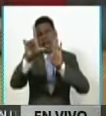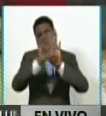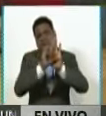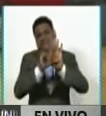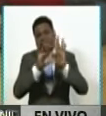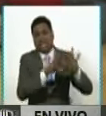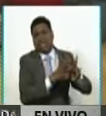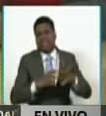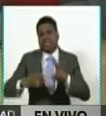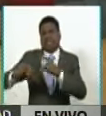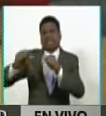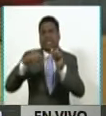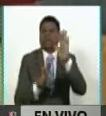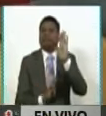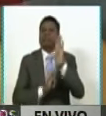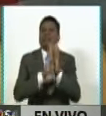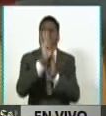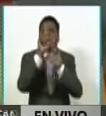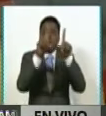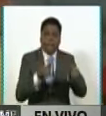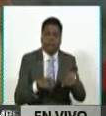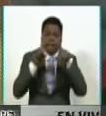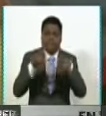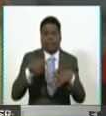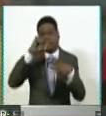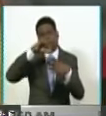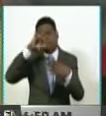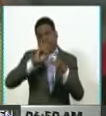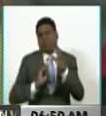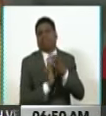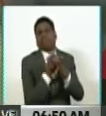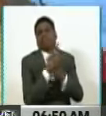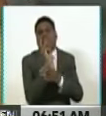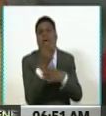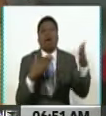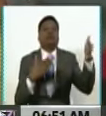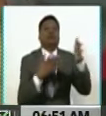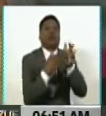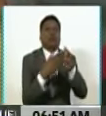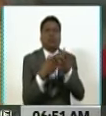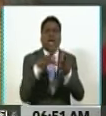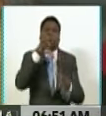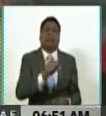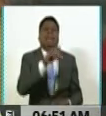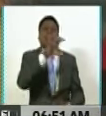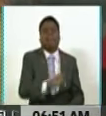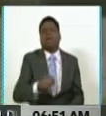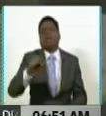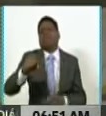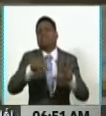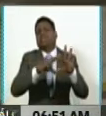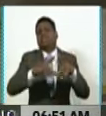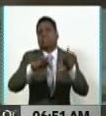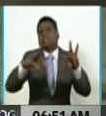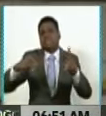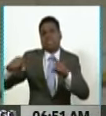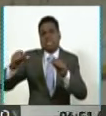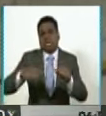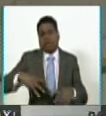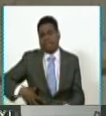Tierras y Desarrollos Agrarios en el año 2001, una ley contra el latifundio y a favor de las reivindicaciones de los campesinos,